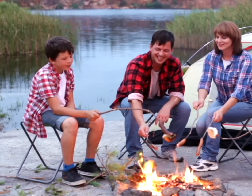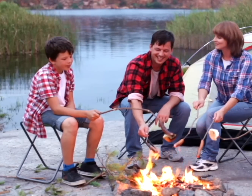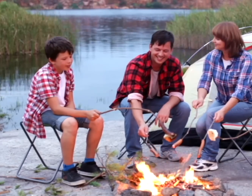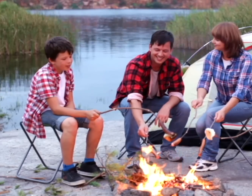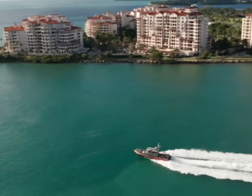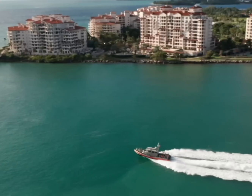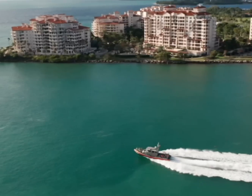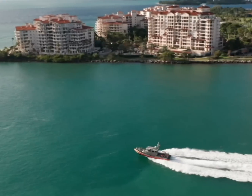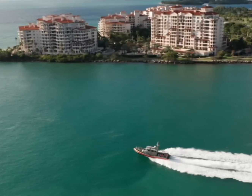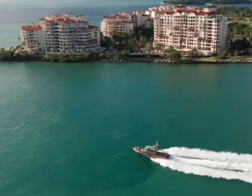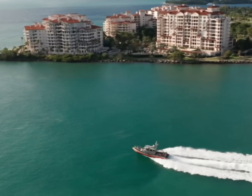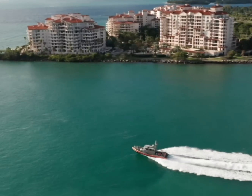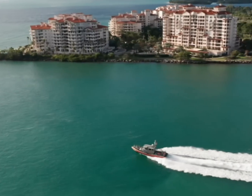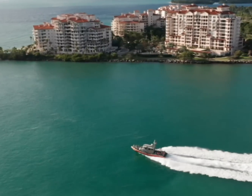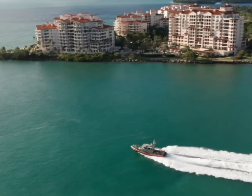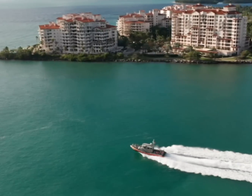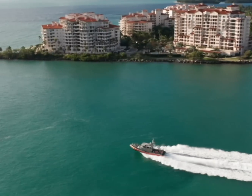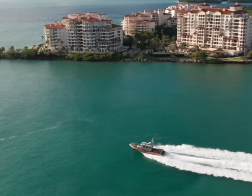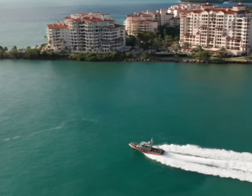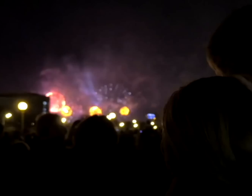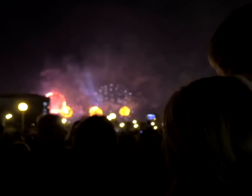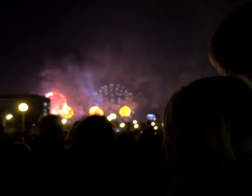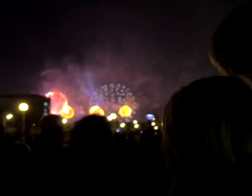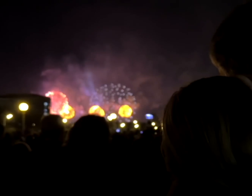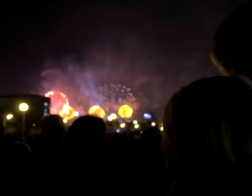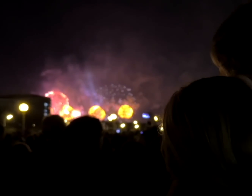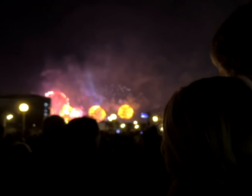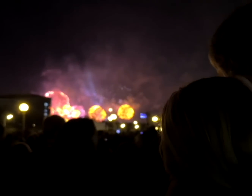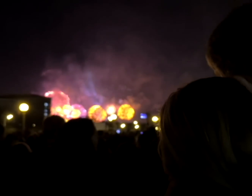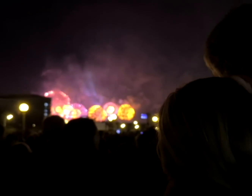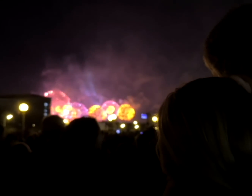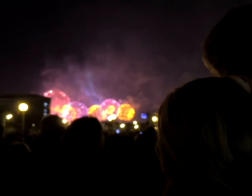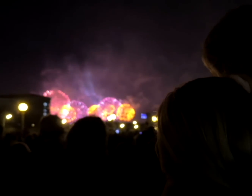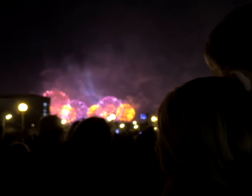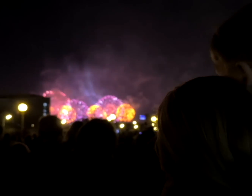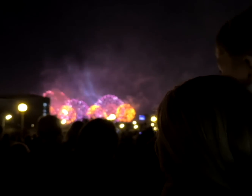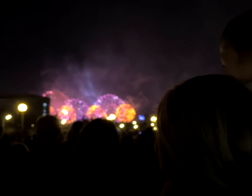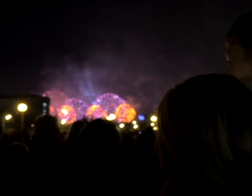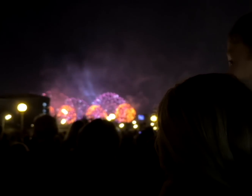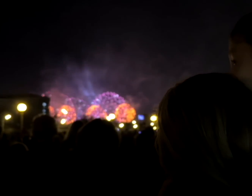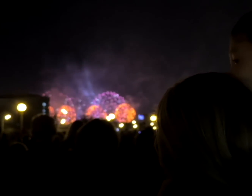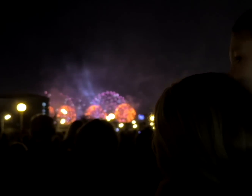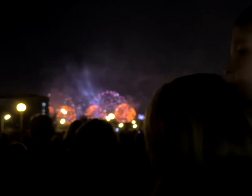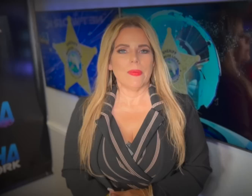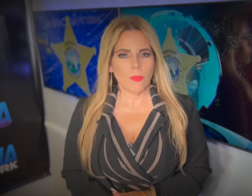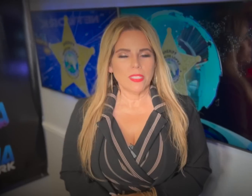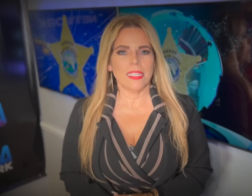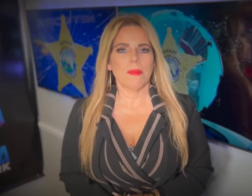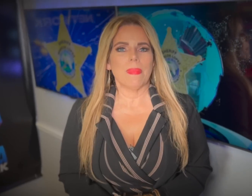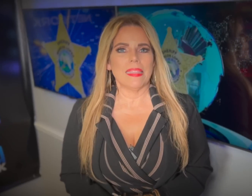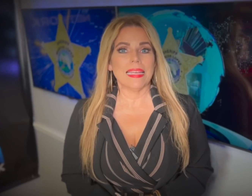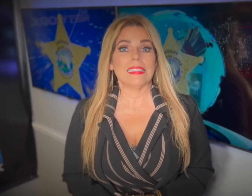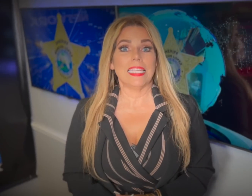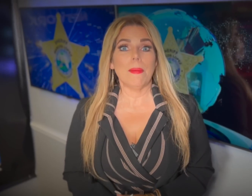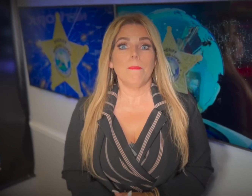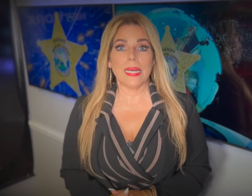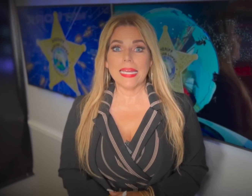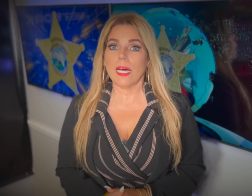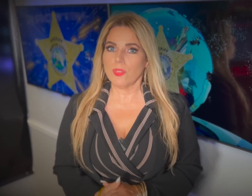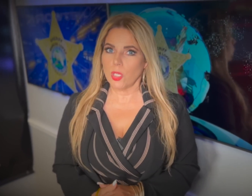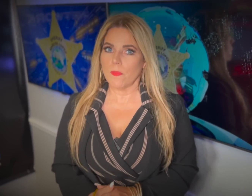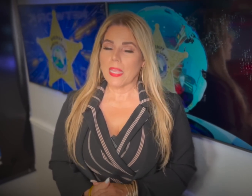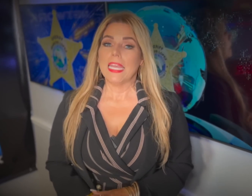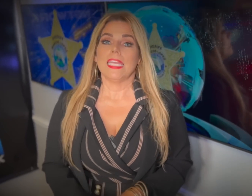Otras, pues, deciden utilizar los fuegos artificiales. Pero para ambas cosas debemos tener medidas de